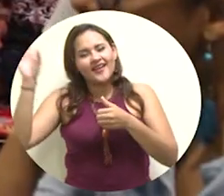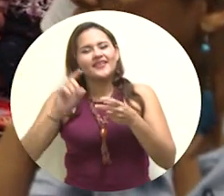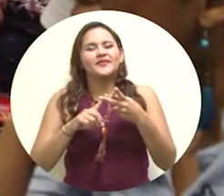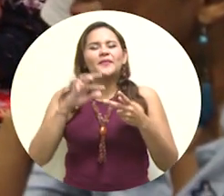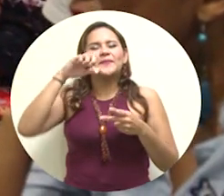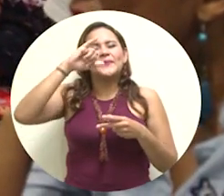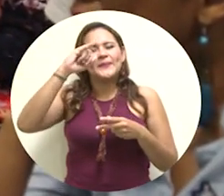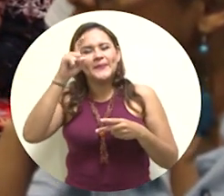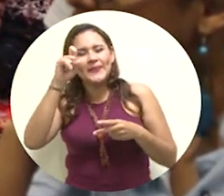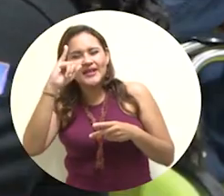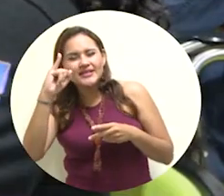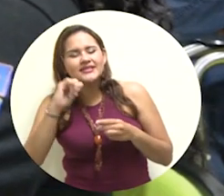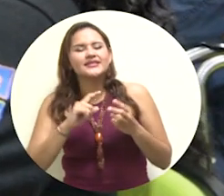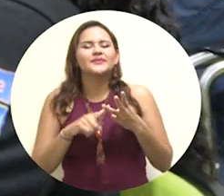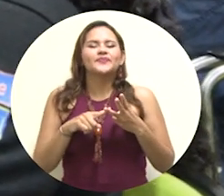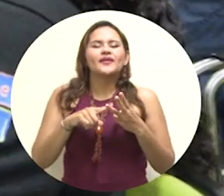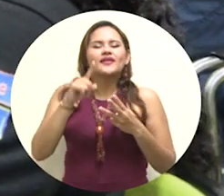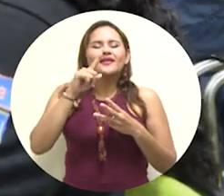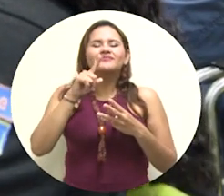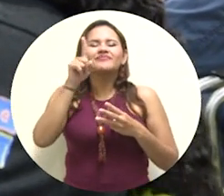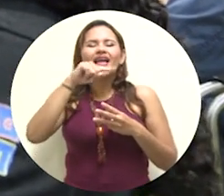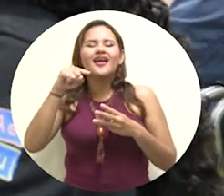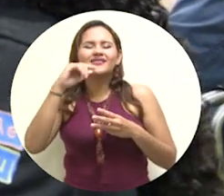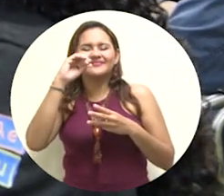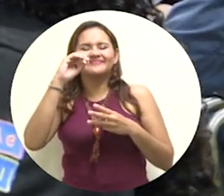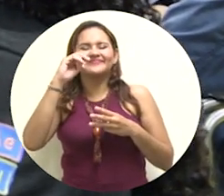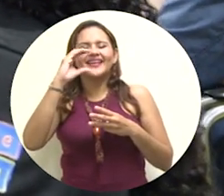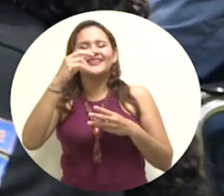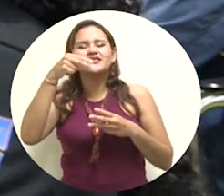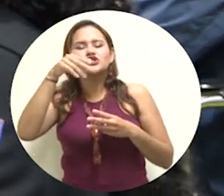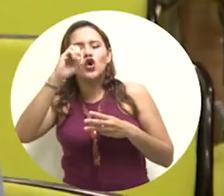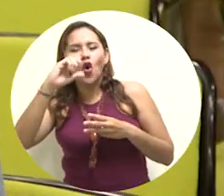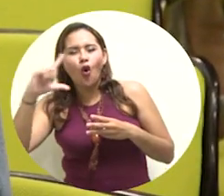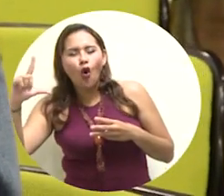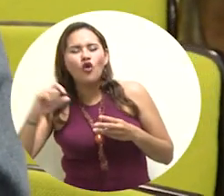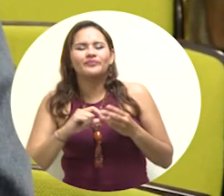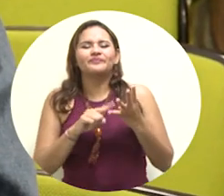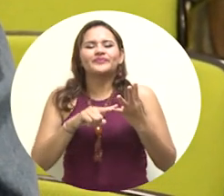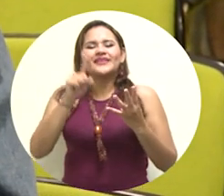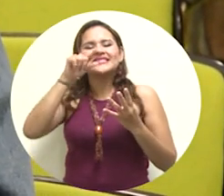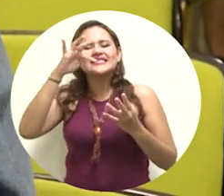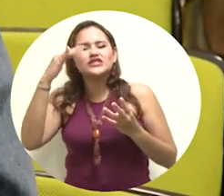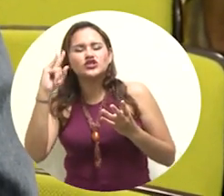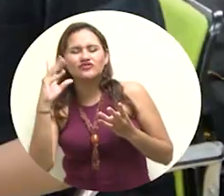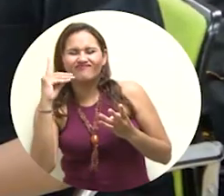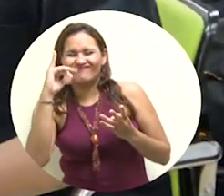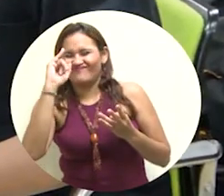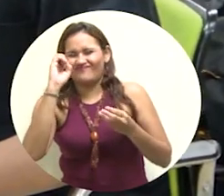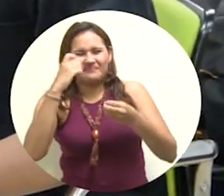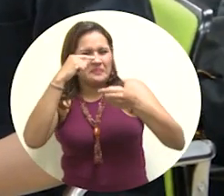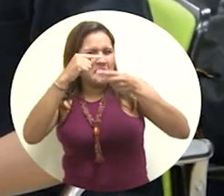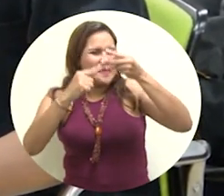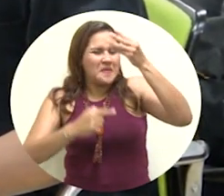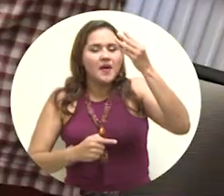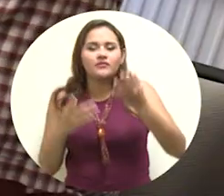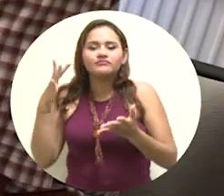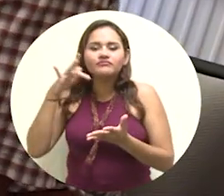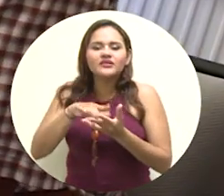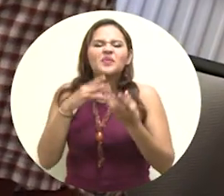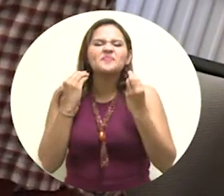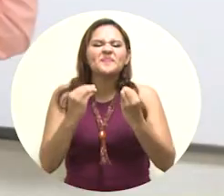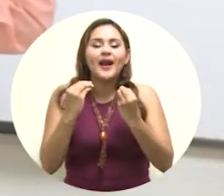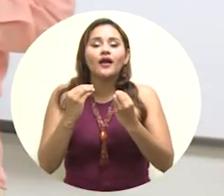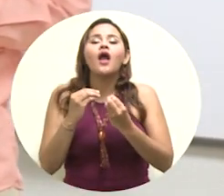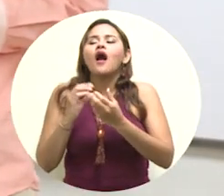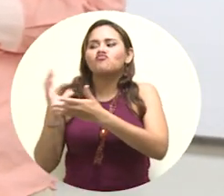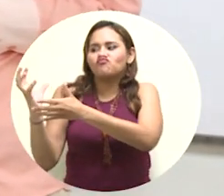Congo Films School, Futuro Digital y Dub Studio se vincularon apoyando con premios e incentivos para algunos estudiantes